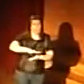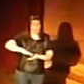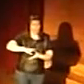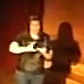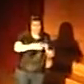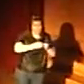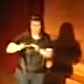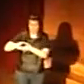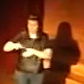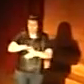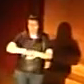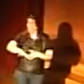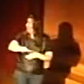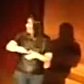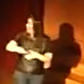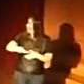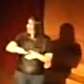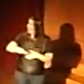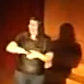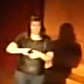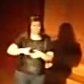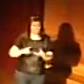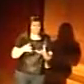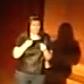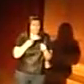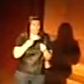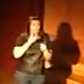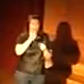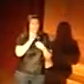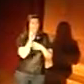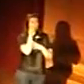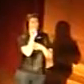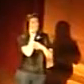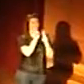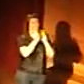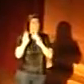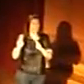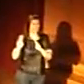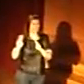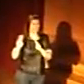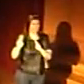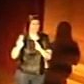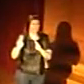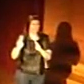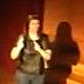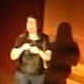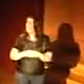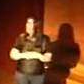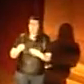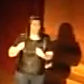todas puestas en al mismo ras muchas de ellas Mirando al espectador que es exactamente la misma fórmula que vemos